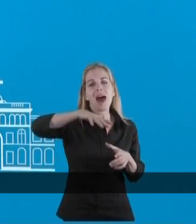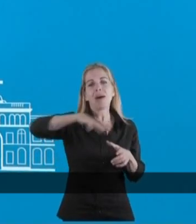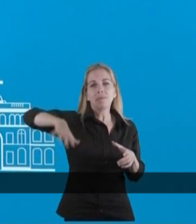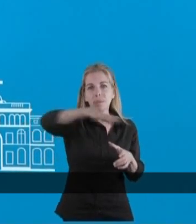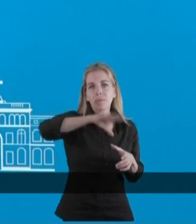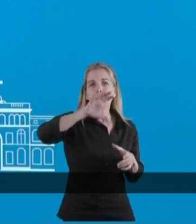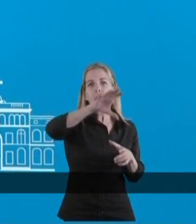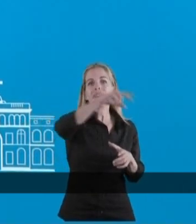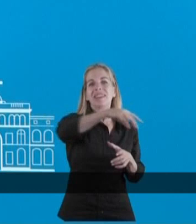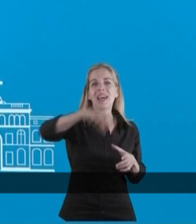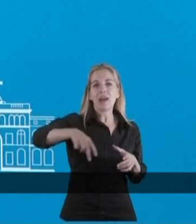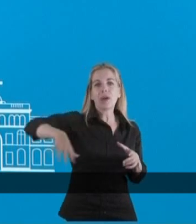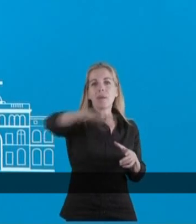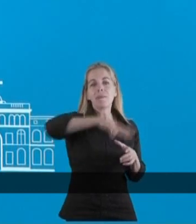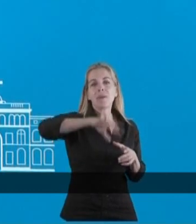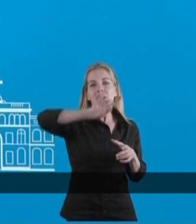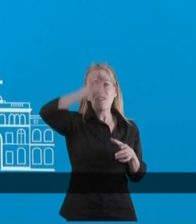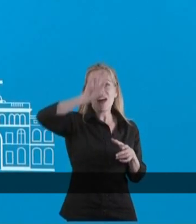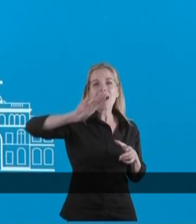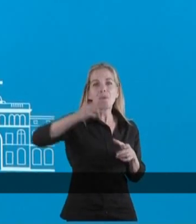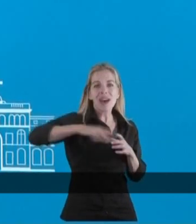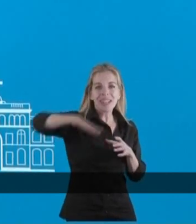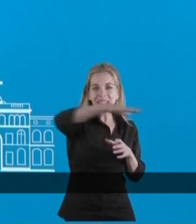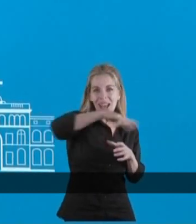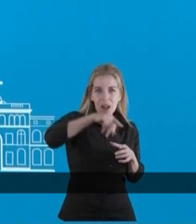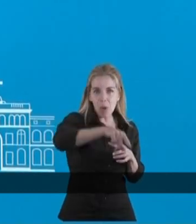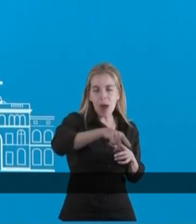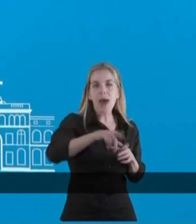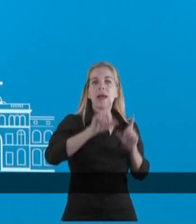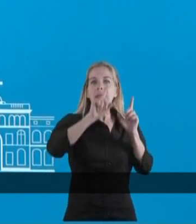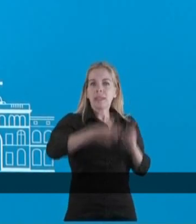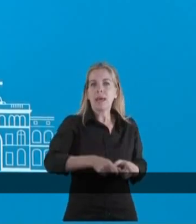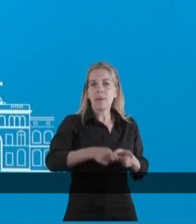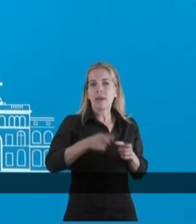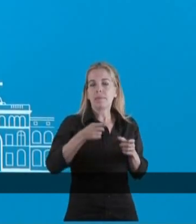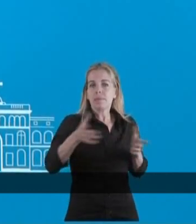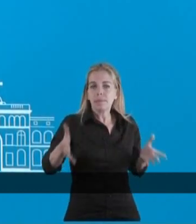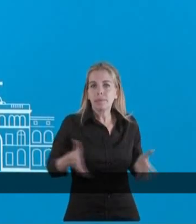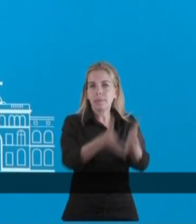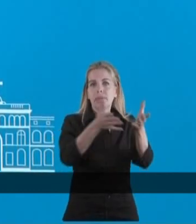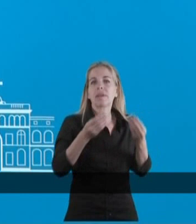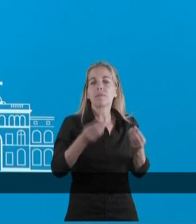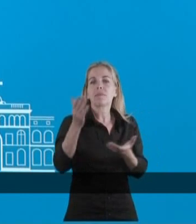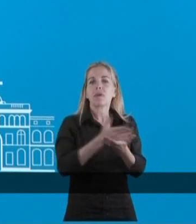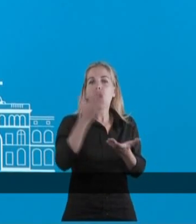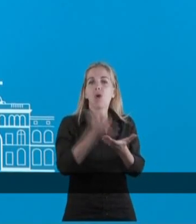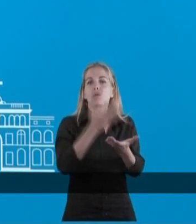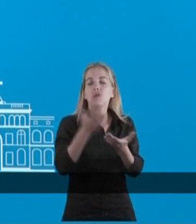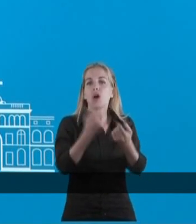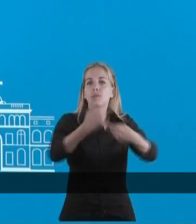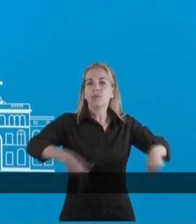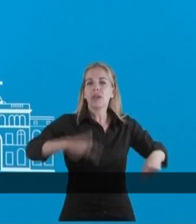tenemos en Vaca Muerta, y que además también está impulsado por el enorme crecimiento que ha tenido la producción de hidrocarburos